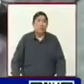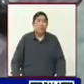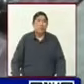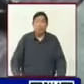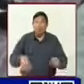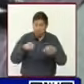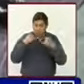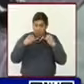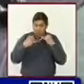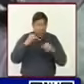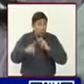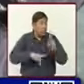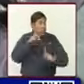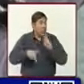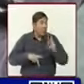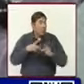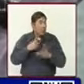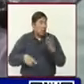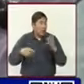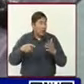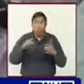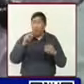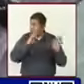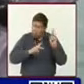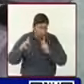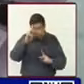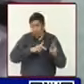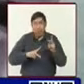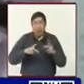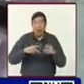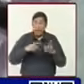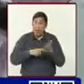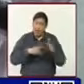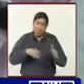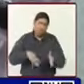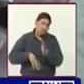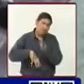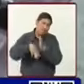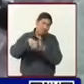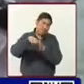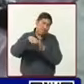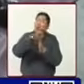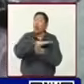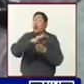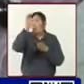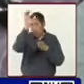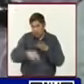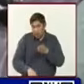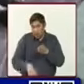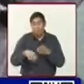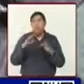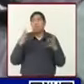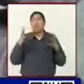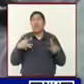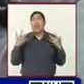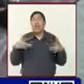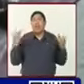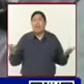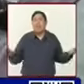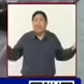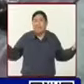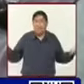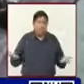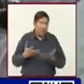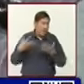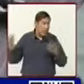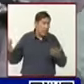Eso puedo informar a la población, que no se preocupe, la presa ha llegado a su capacidad plena. Eso es una alegría también de